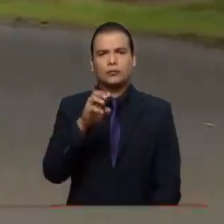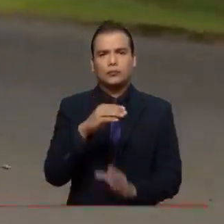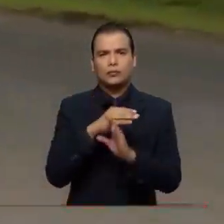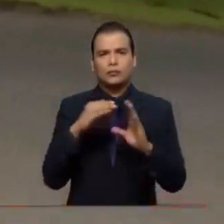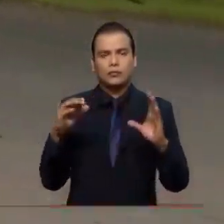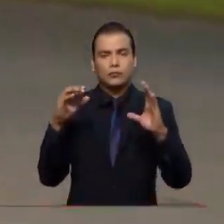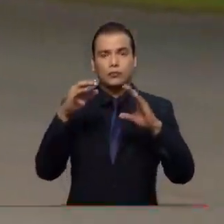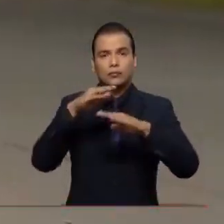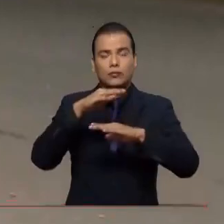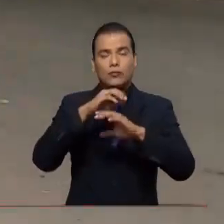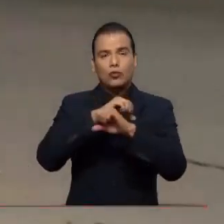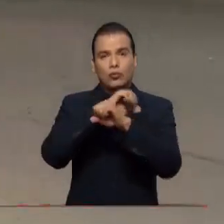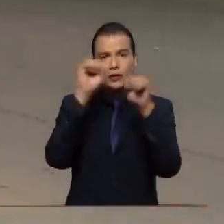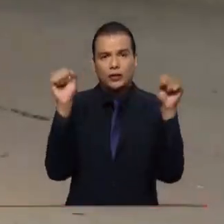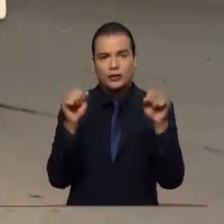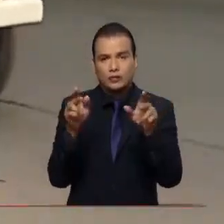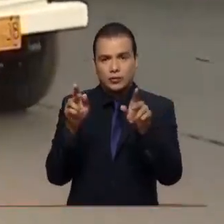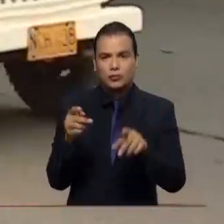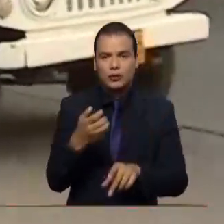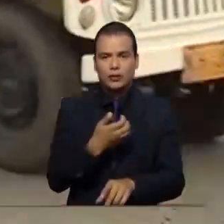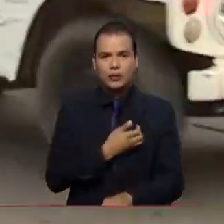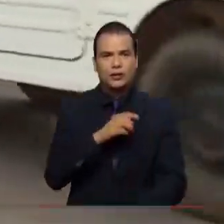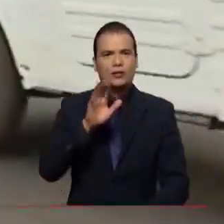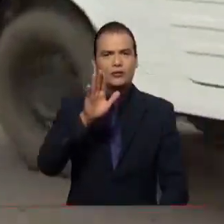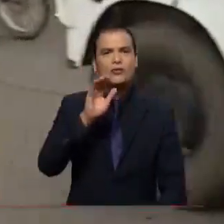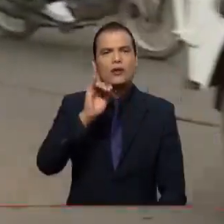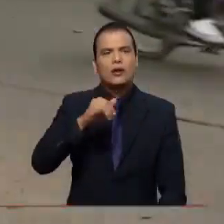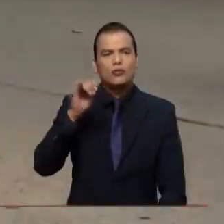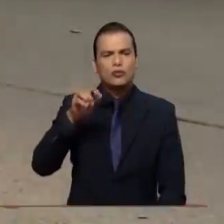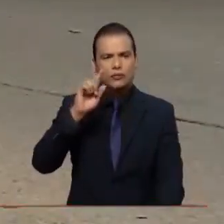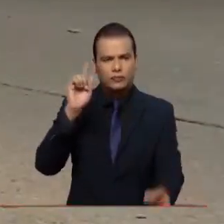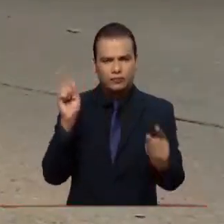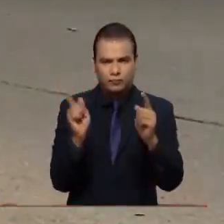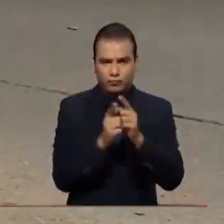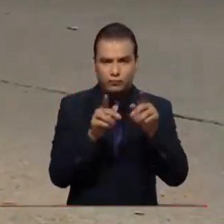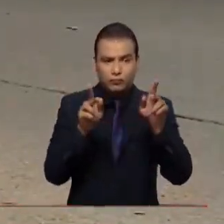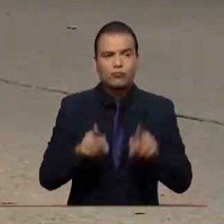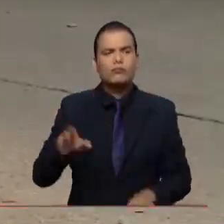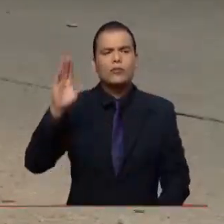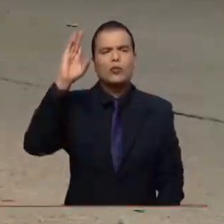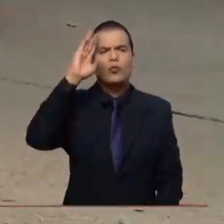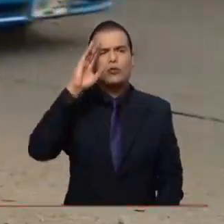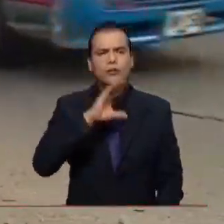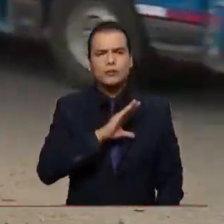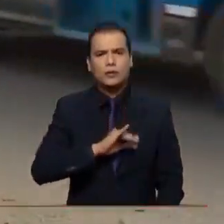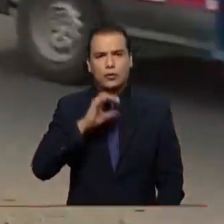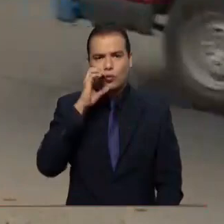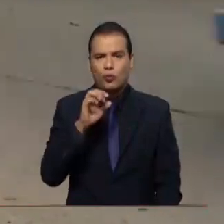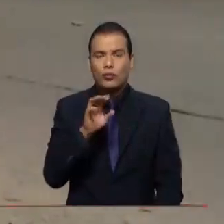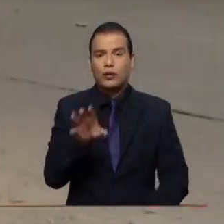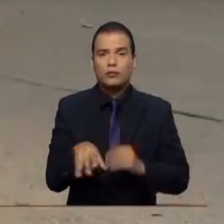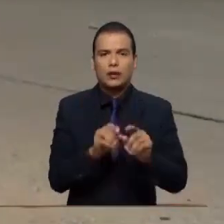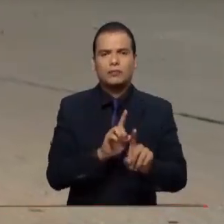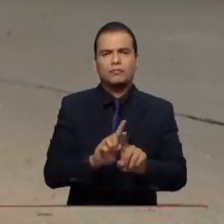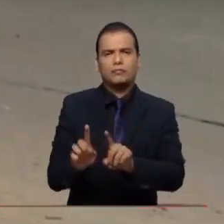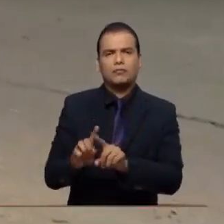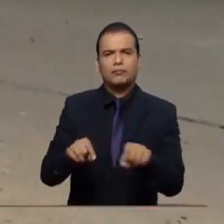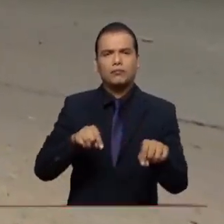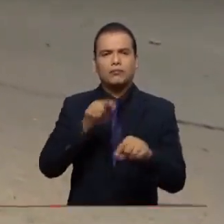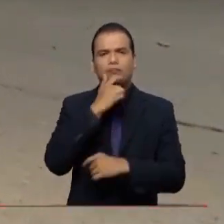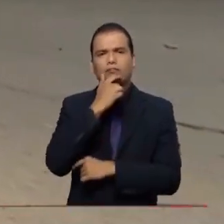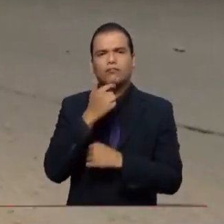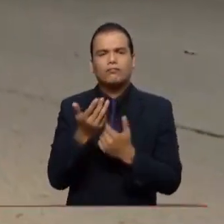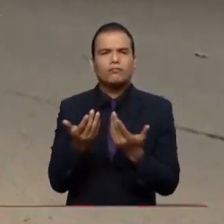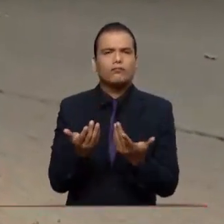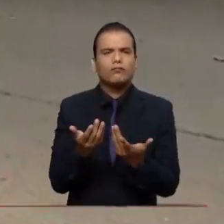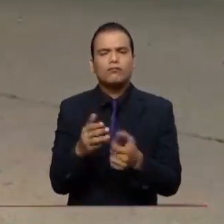municipio de Jamundí se reunirá con el comandante de la Policía Metropolitana de Cali y demás autoridades para analizar